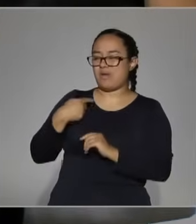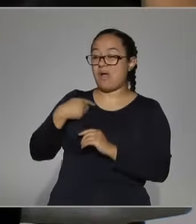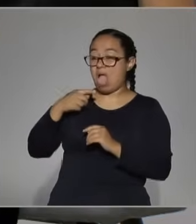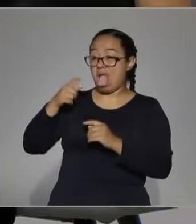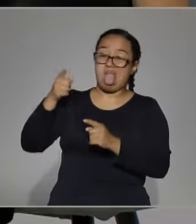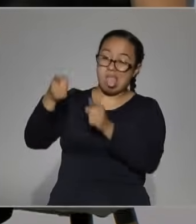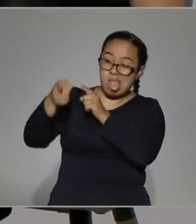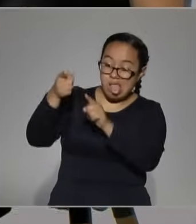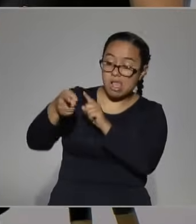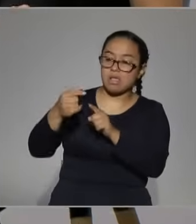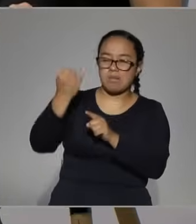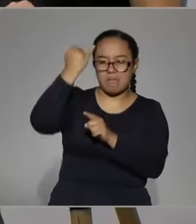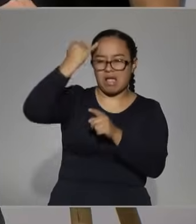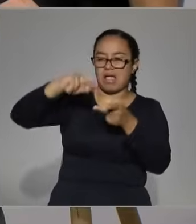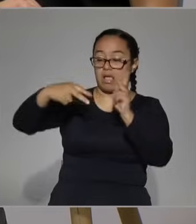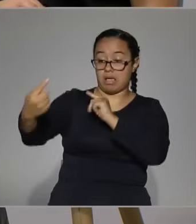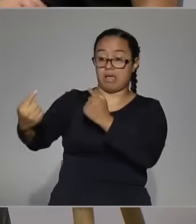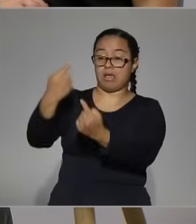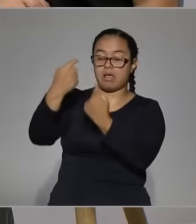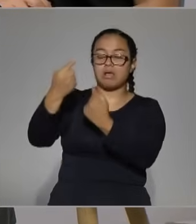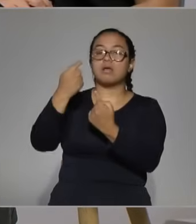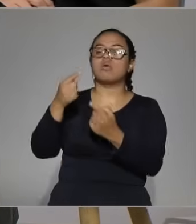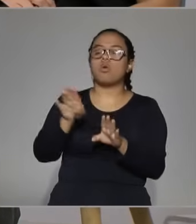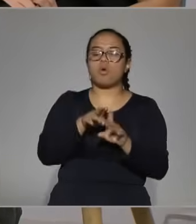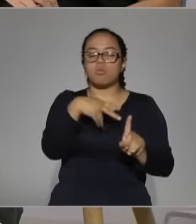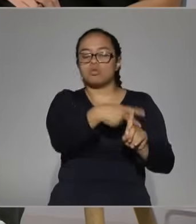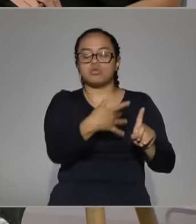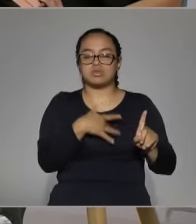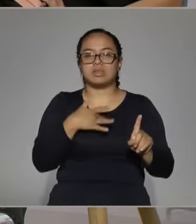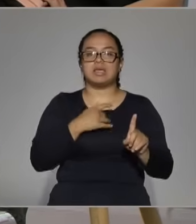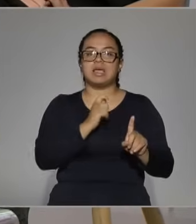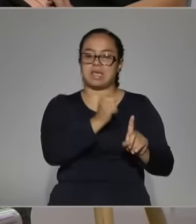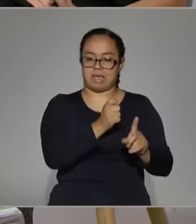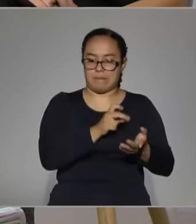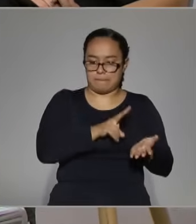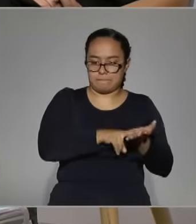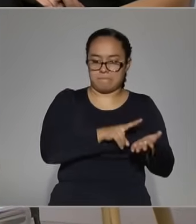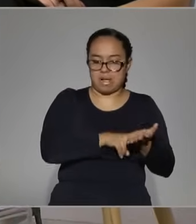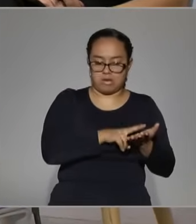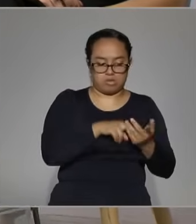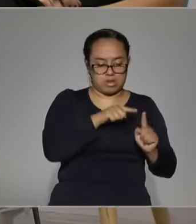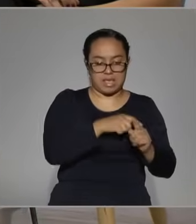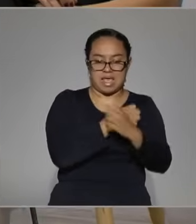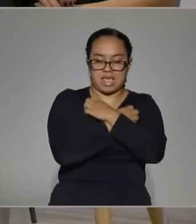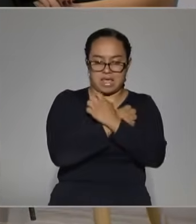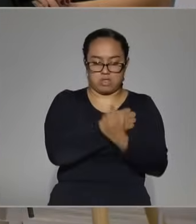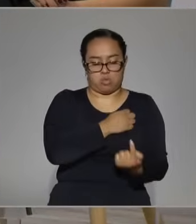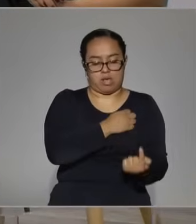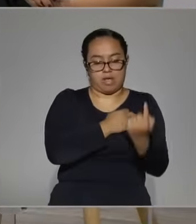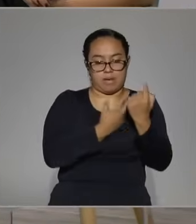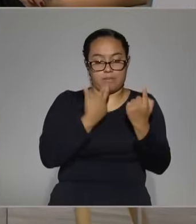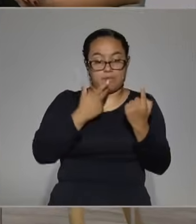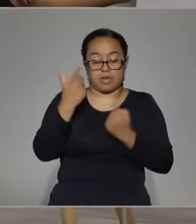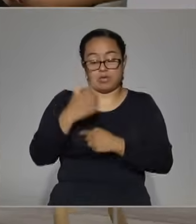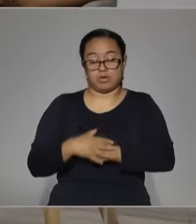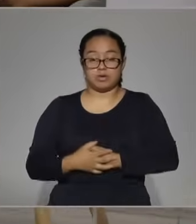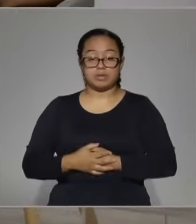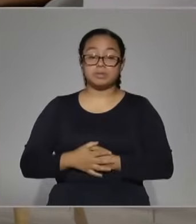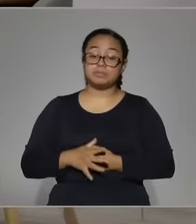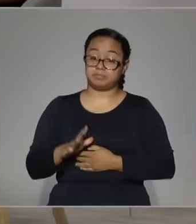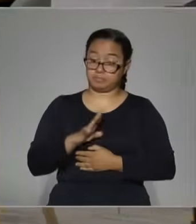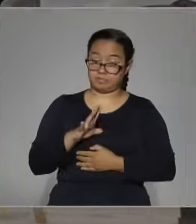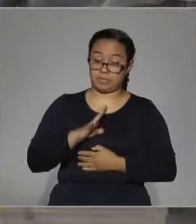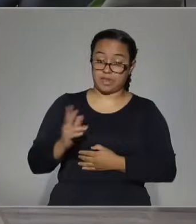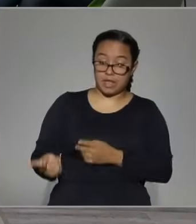ese momento estás educando en valores y estás transformando a esta persona. Muy bien. Tenemos